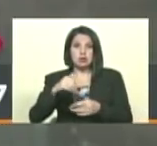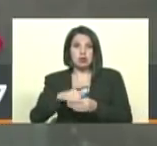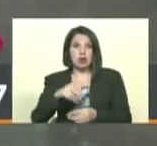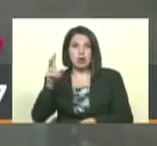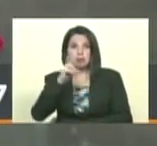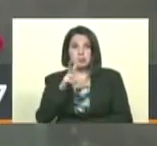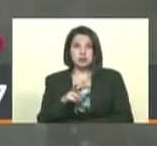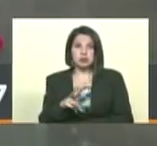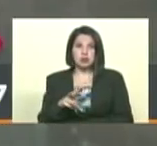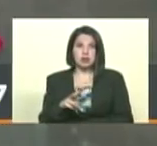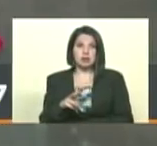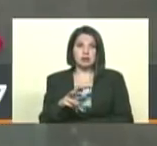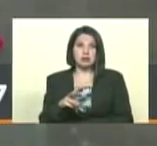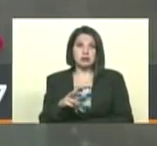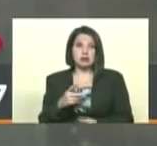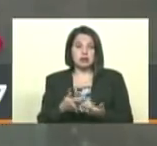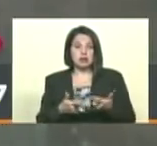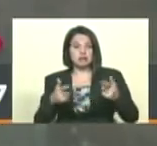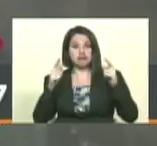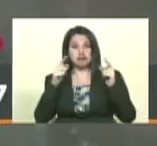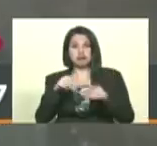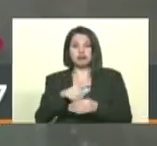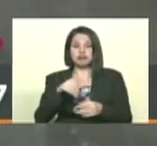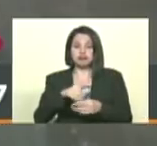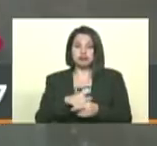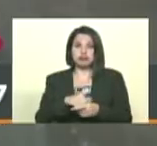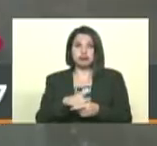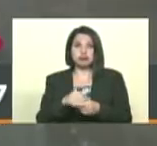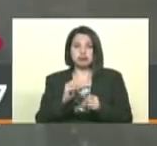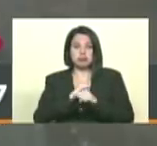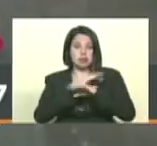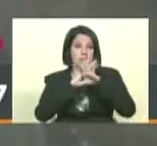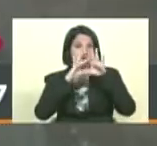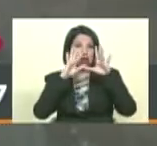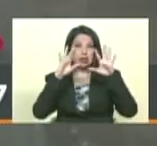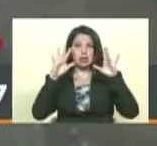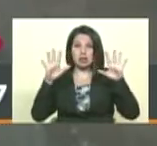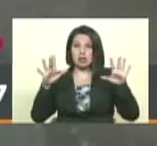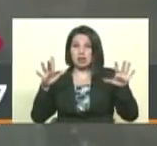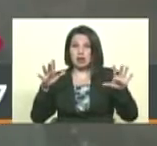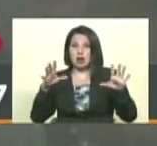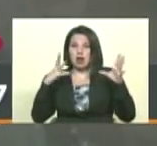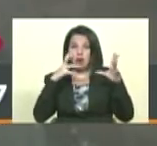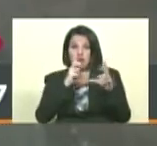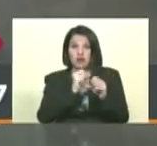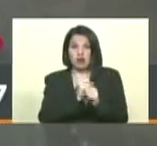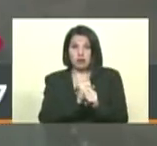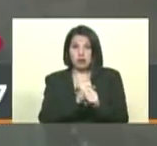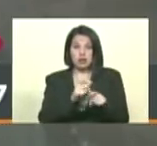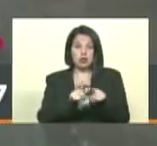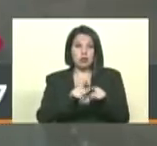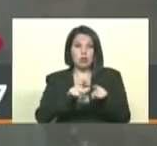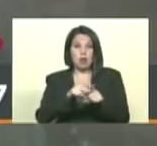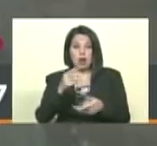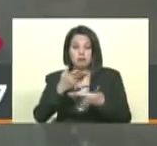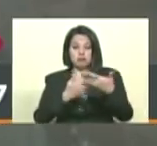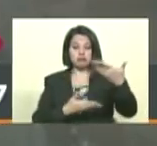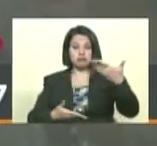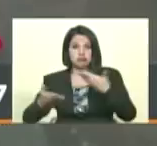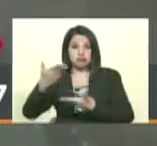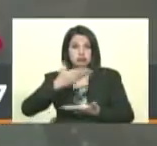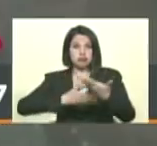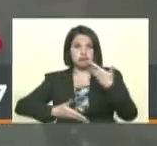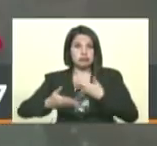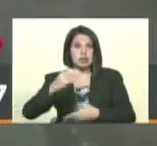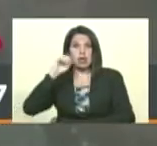para elecciones libres, transparentes, confiables, son garantías que son